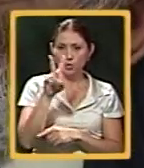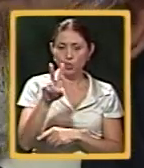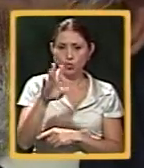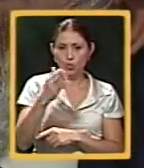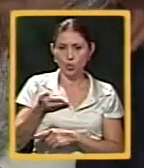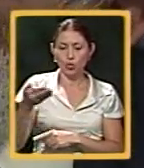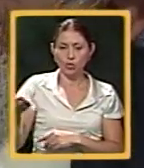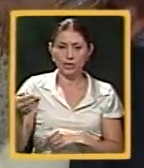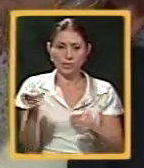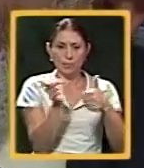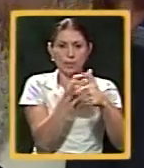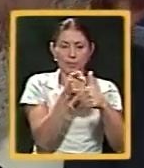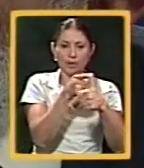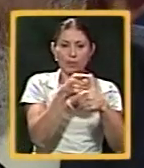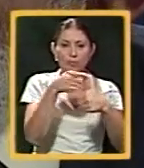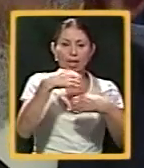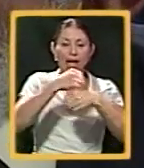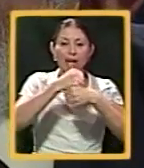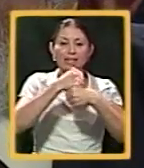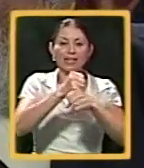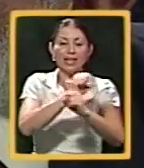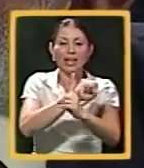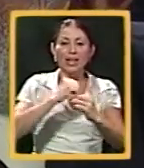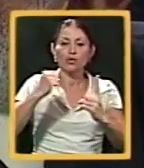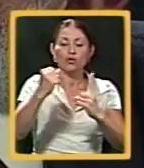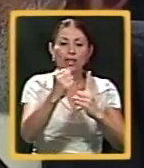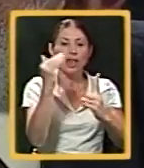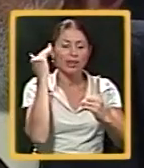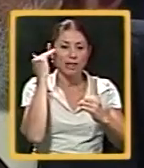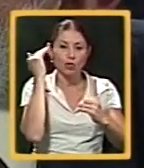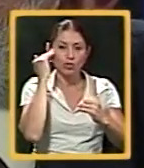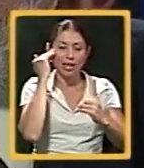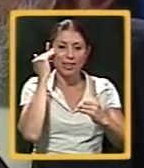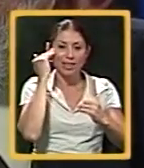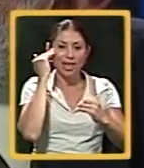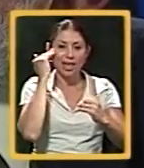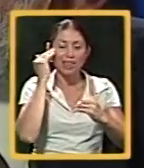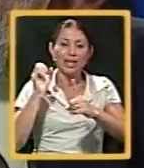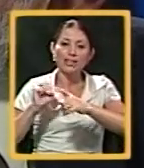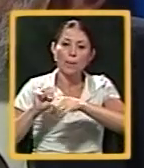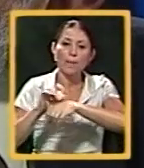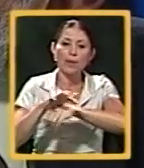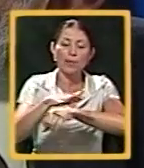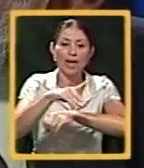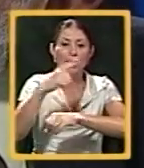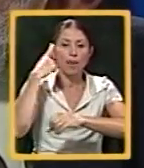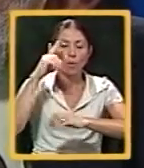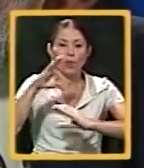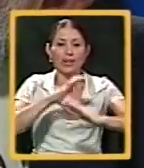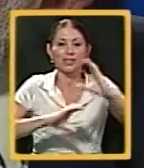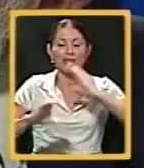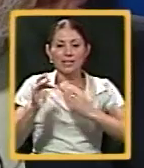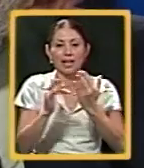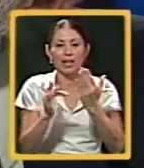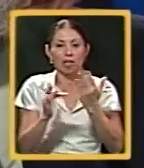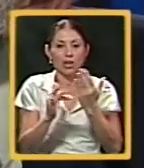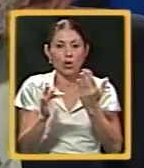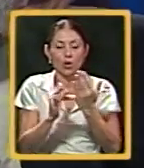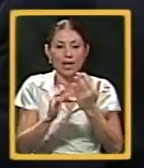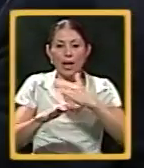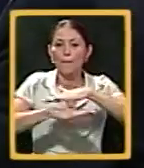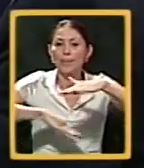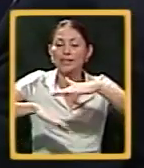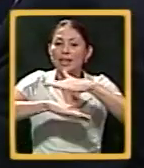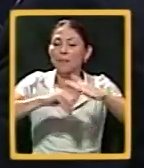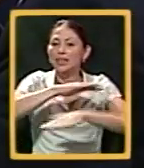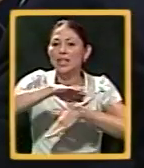es hacer que la sociedad sea consciente de que está permeada por la ciencia y la tecnología básicamente en todos los aspectos